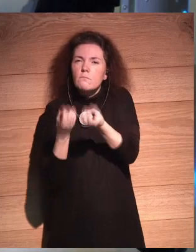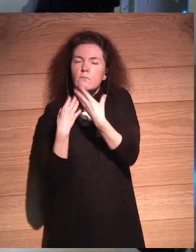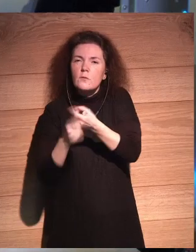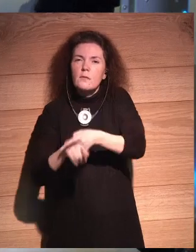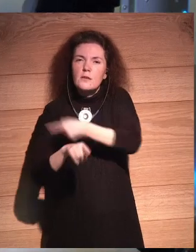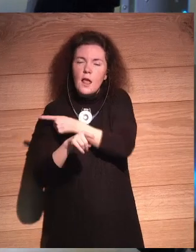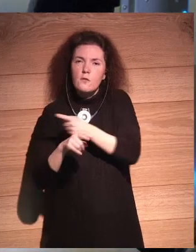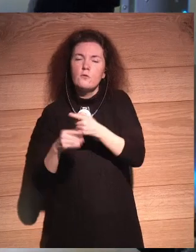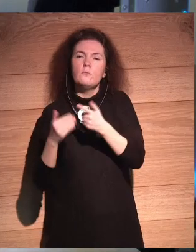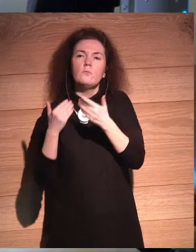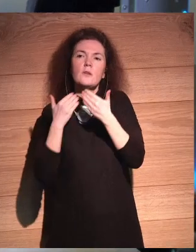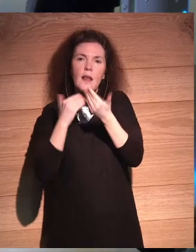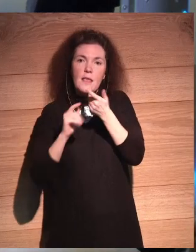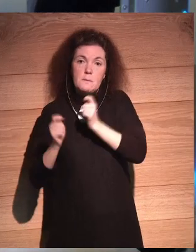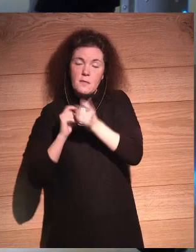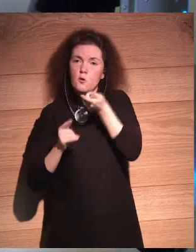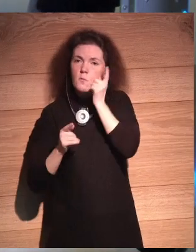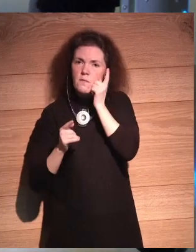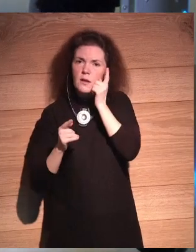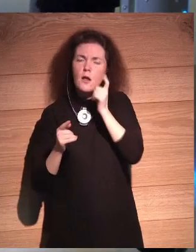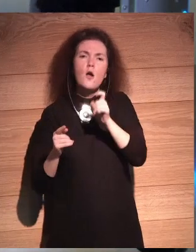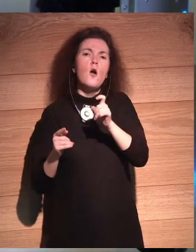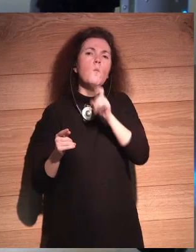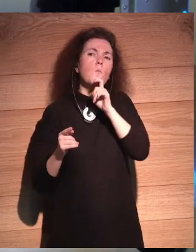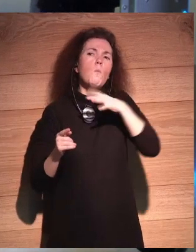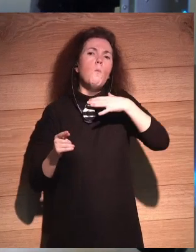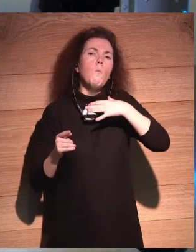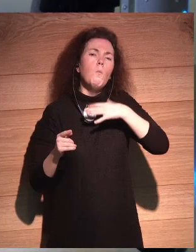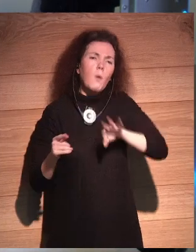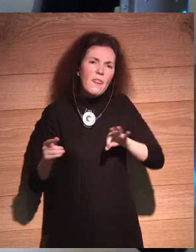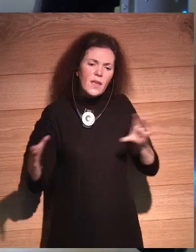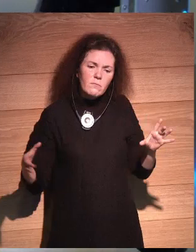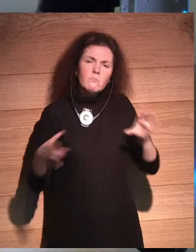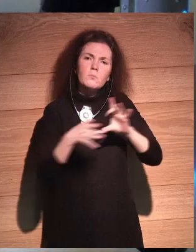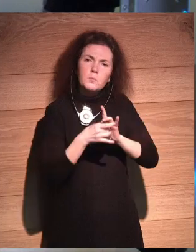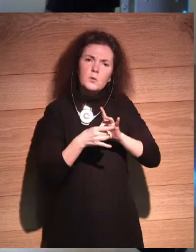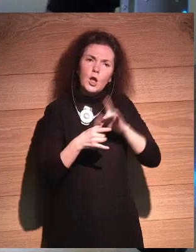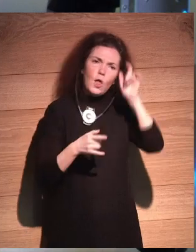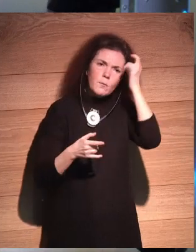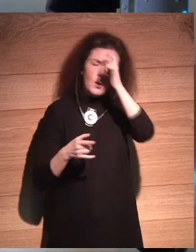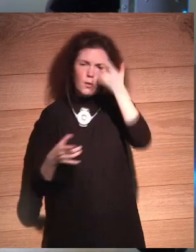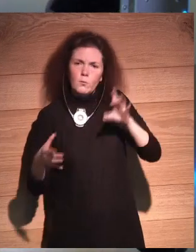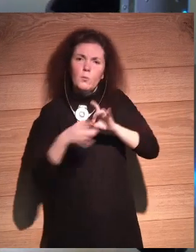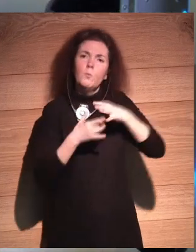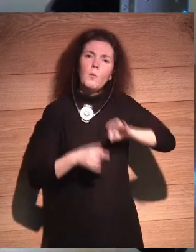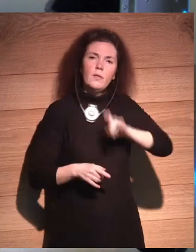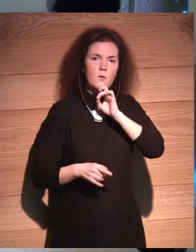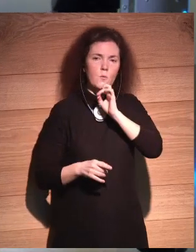no solo a través de los medios, a través del teléfono? ¿Cómo pueden casar ambos conceptos?